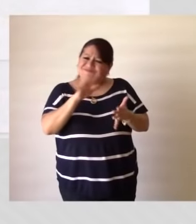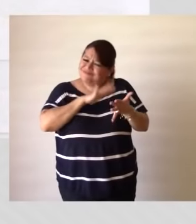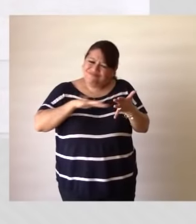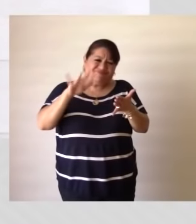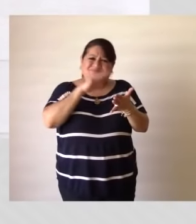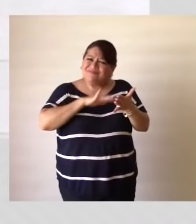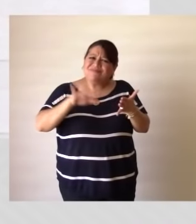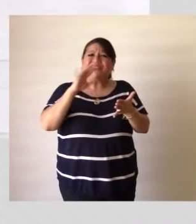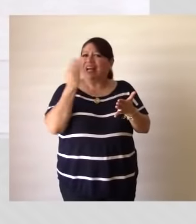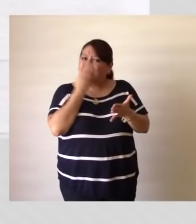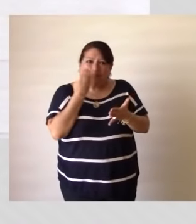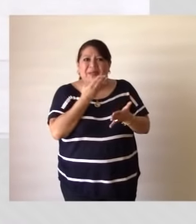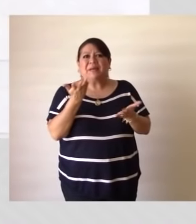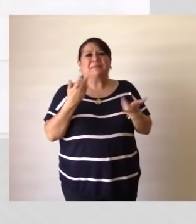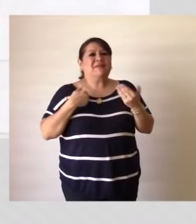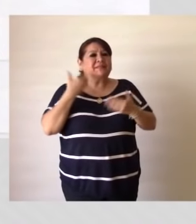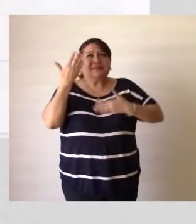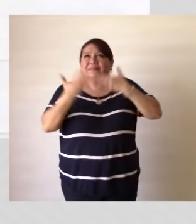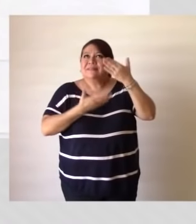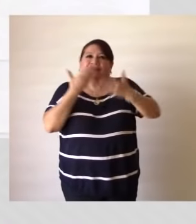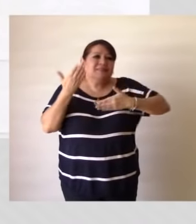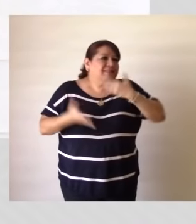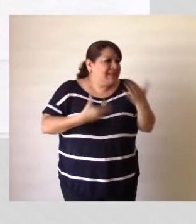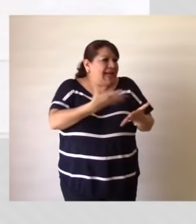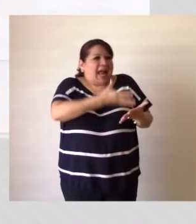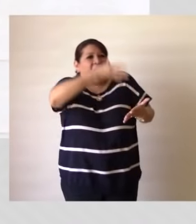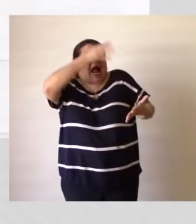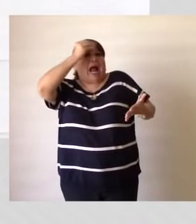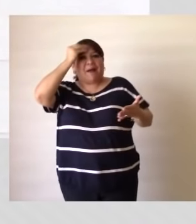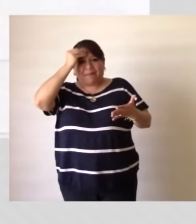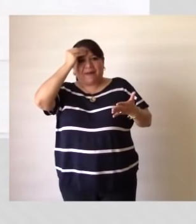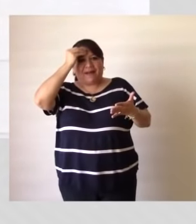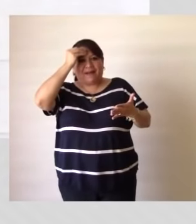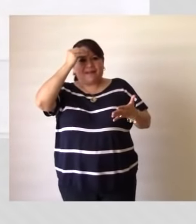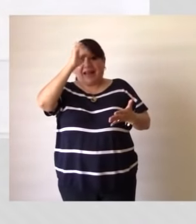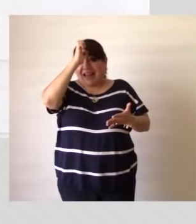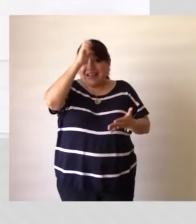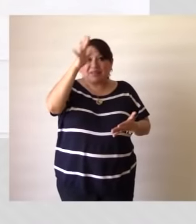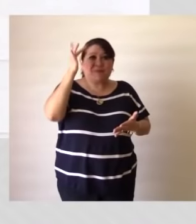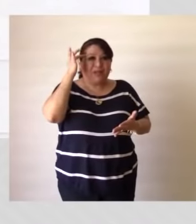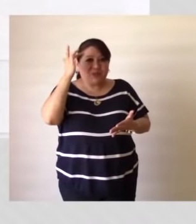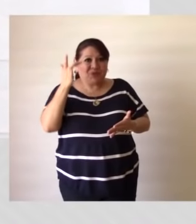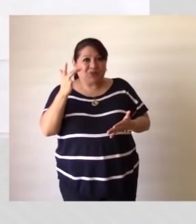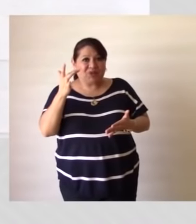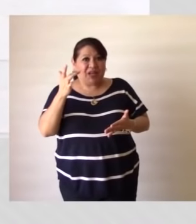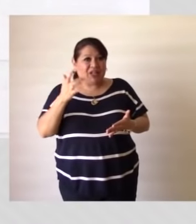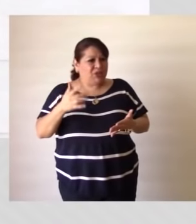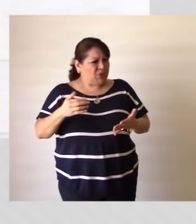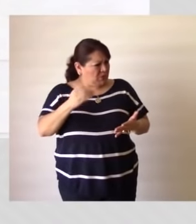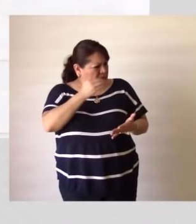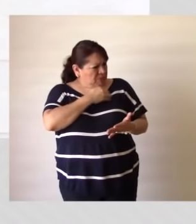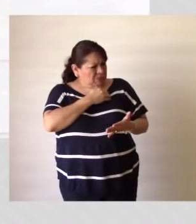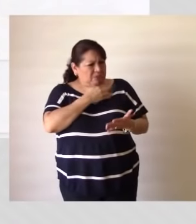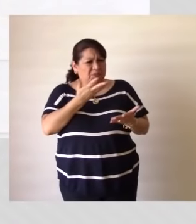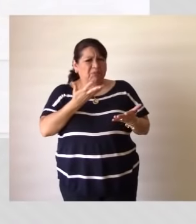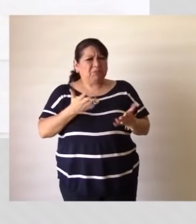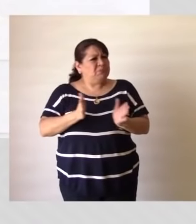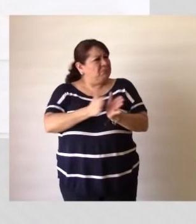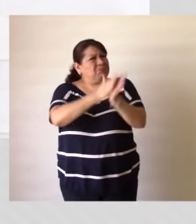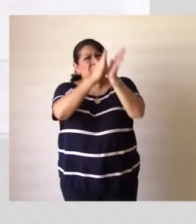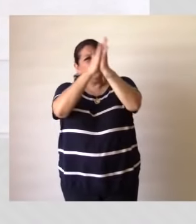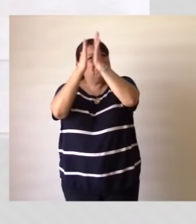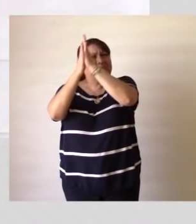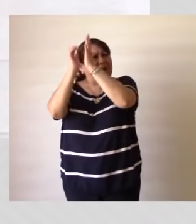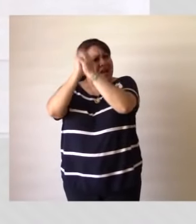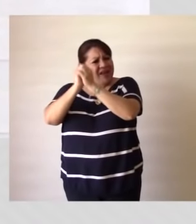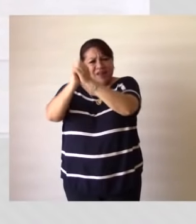santo mismo nos invita y nos lleva a alabar a adorar a tener comunión con dios